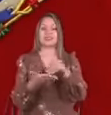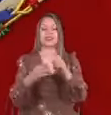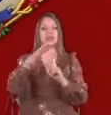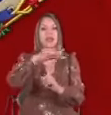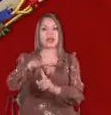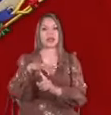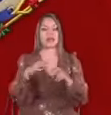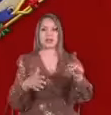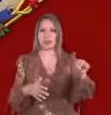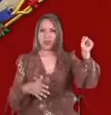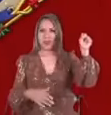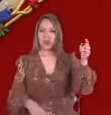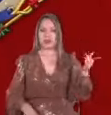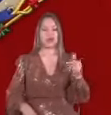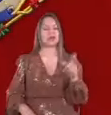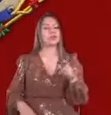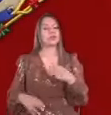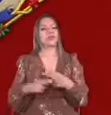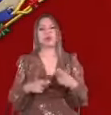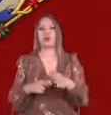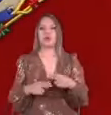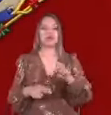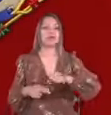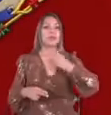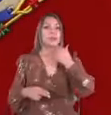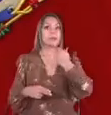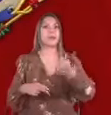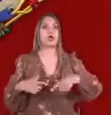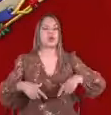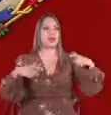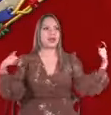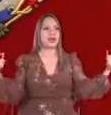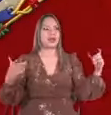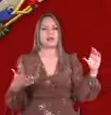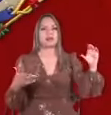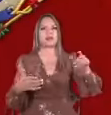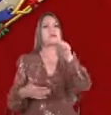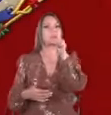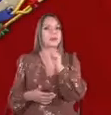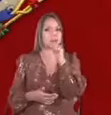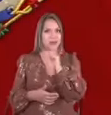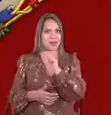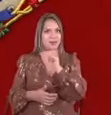que espero pronto decirles que será mejorado y ampliado con inversión privada.